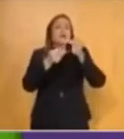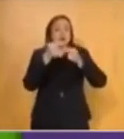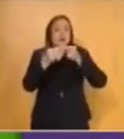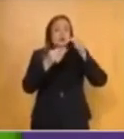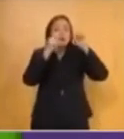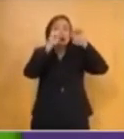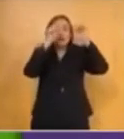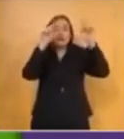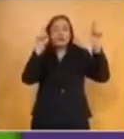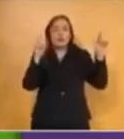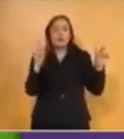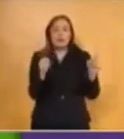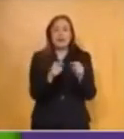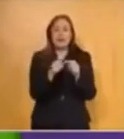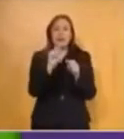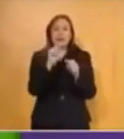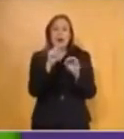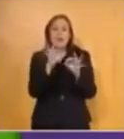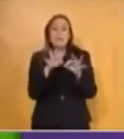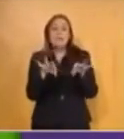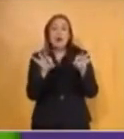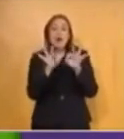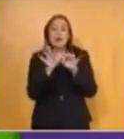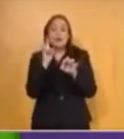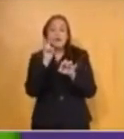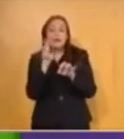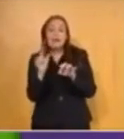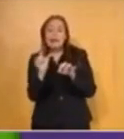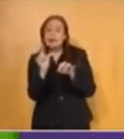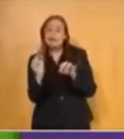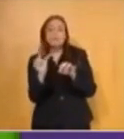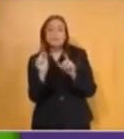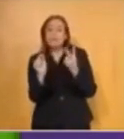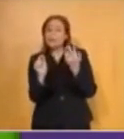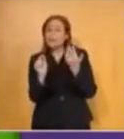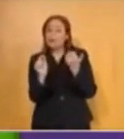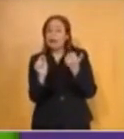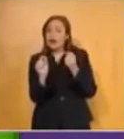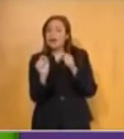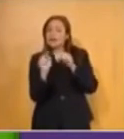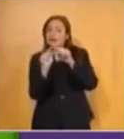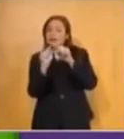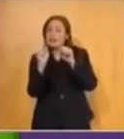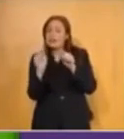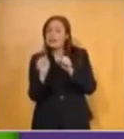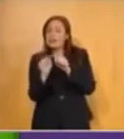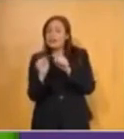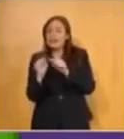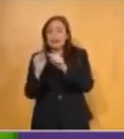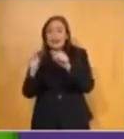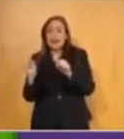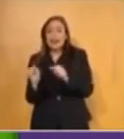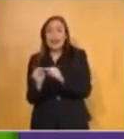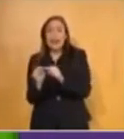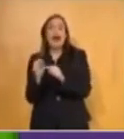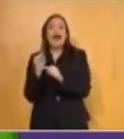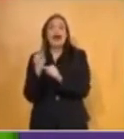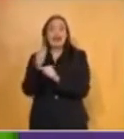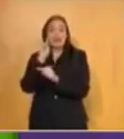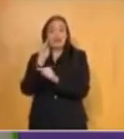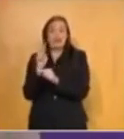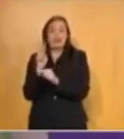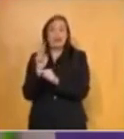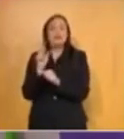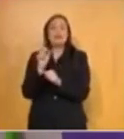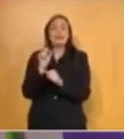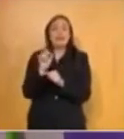importante, porque tiene círculos. No tiene un tallo en esta parte cerrado, son círculos. Then we have the